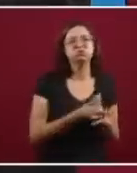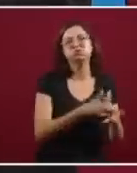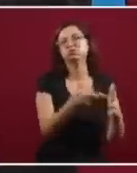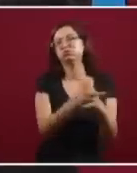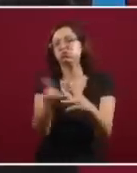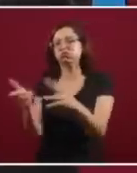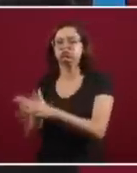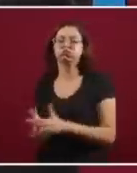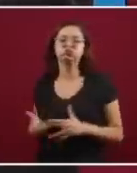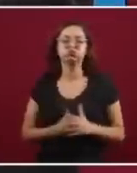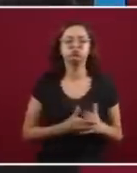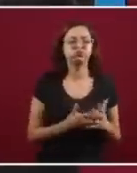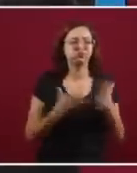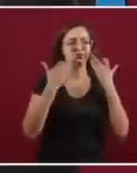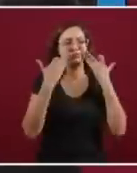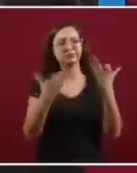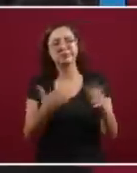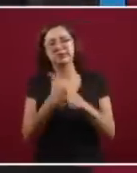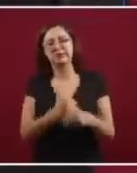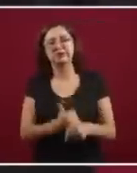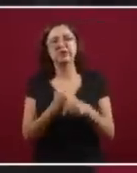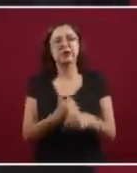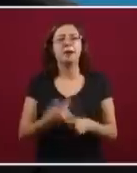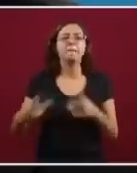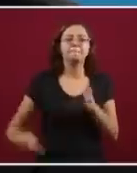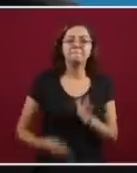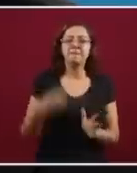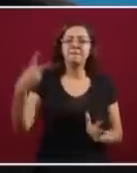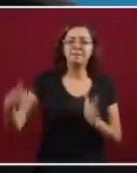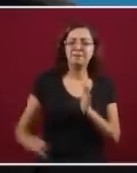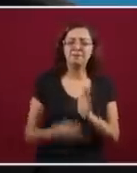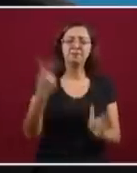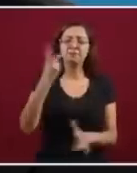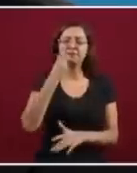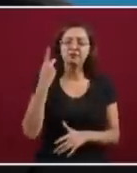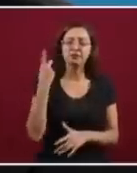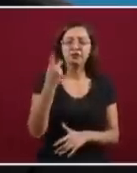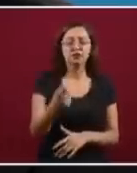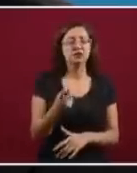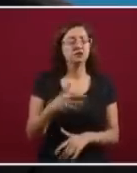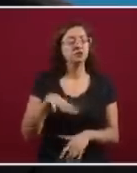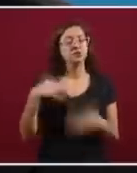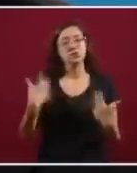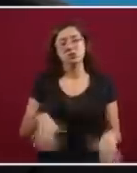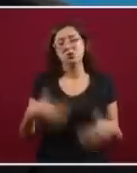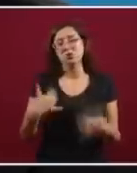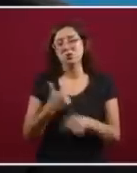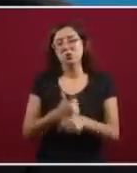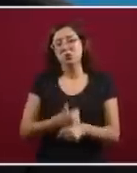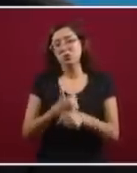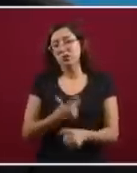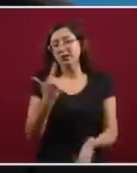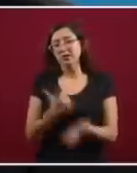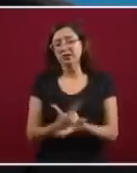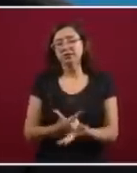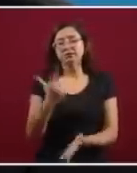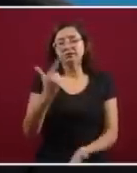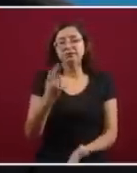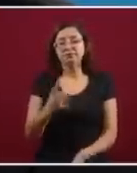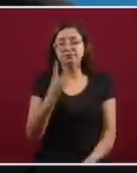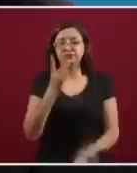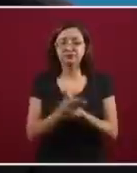hoy nos aqueja y que como hemos dicho en otros momentos es extraordinariamente dramático no solo por la el